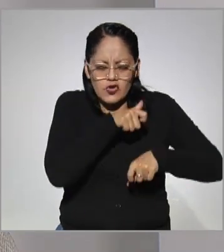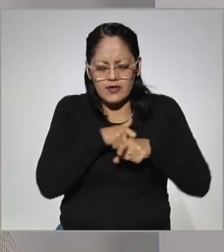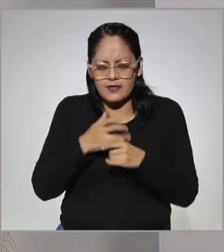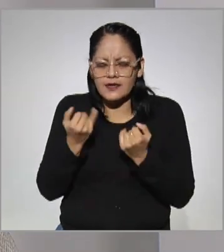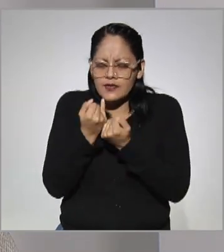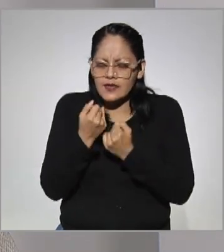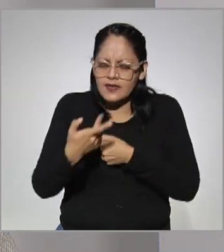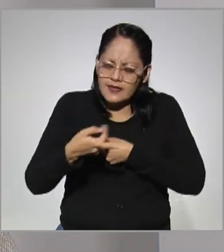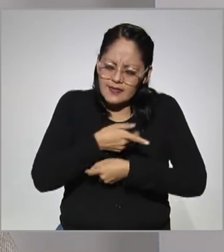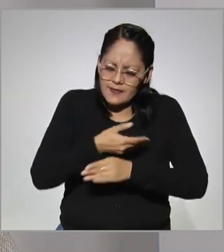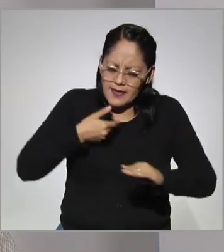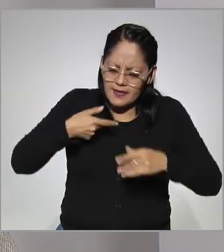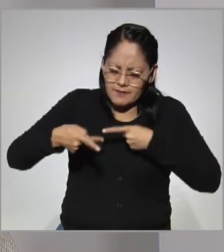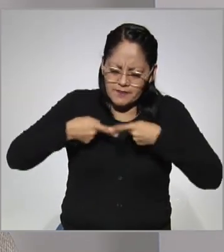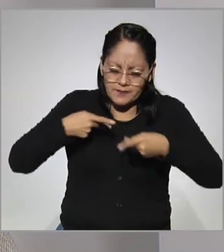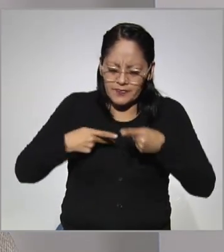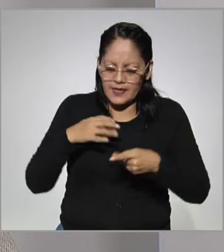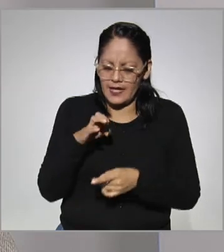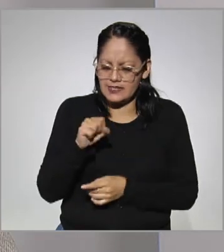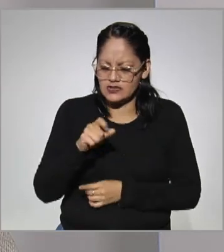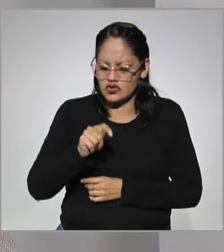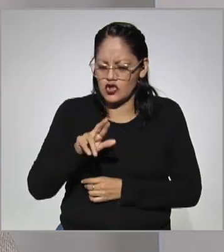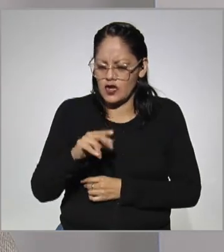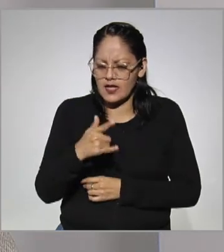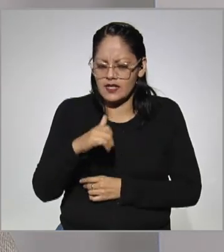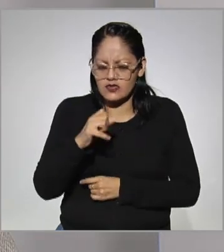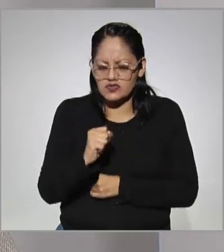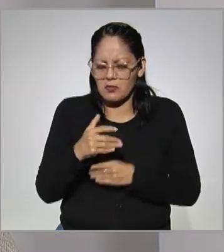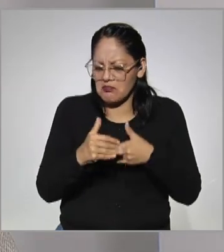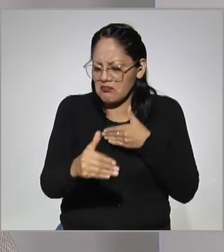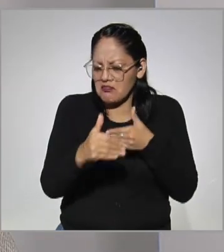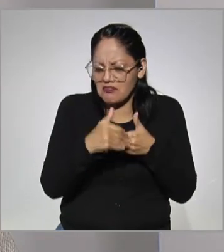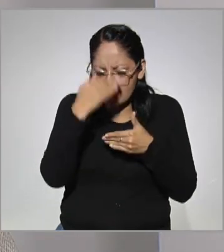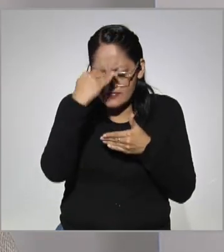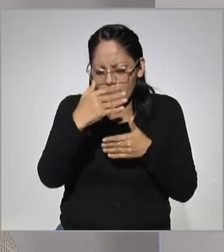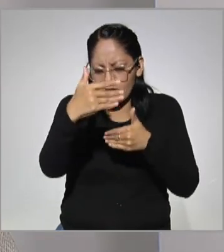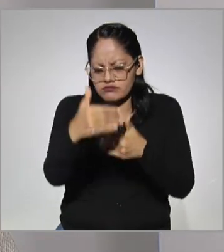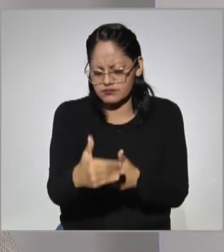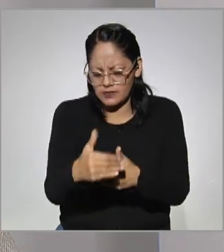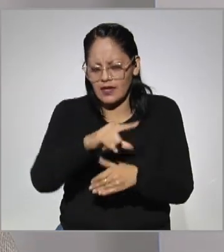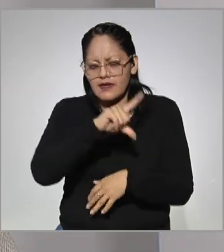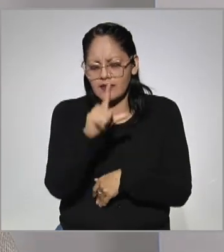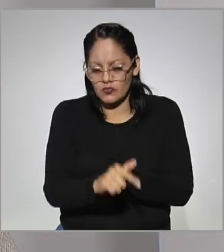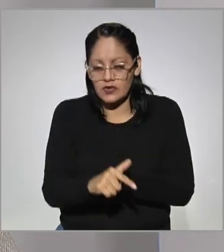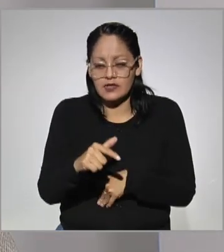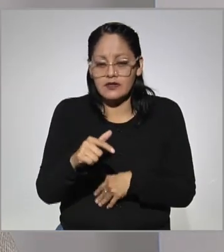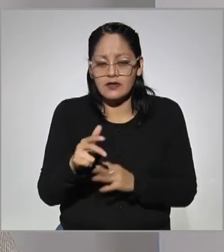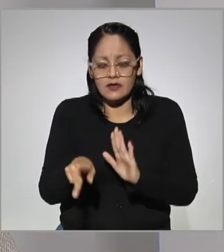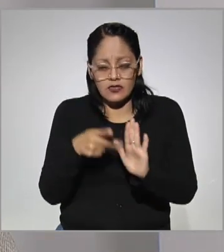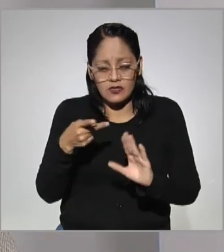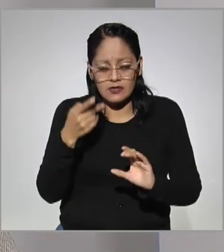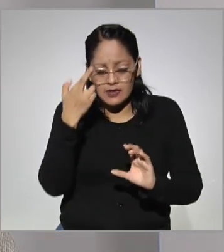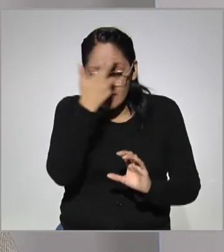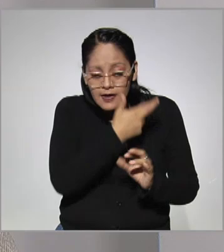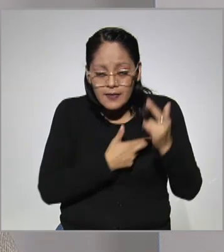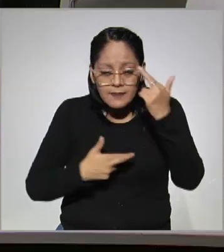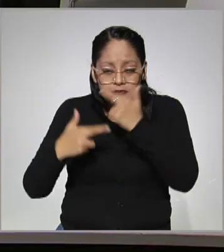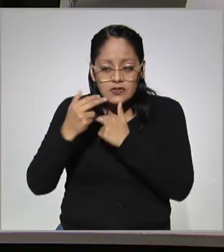una preparación con estrógenos en un periodo corto y ya posteriormente poder realizar las